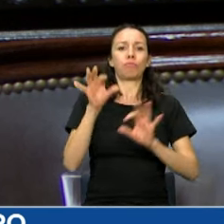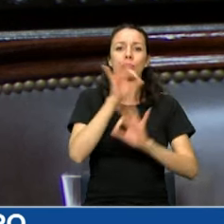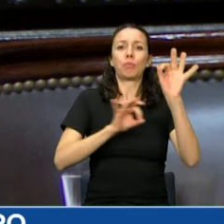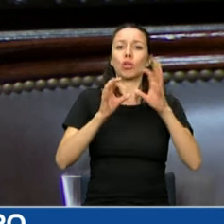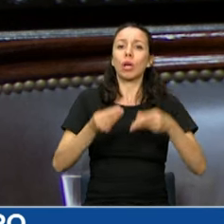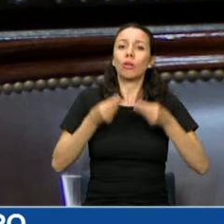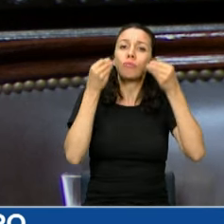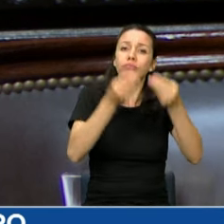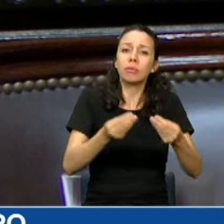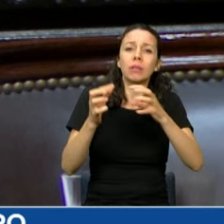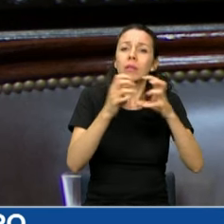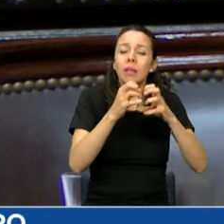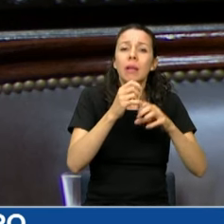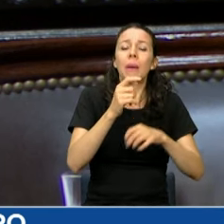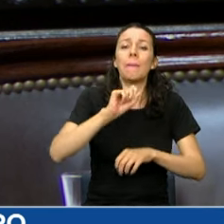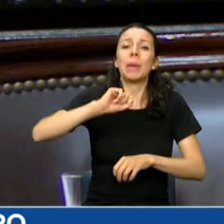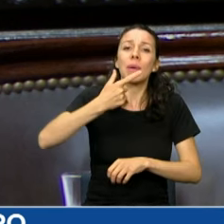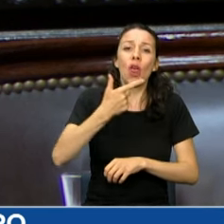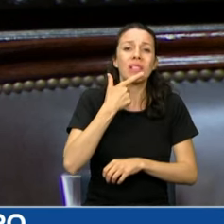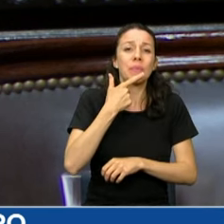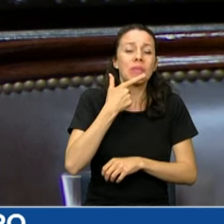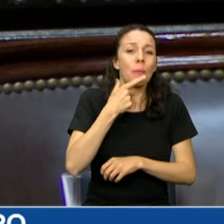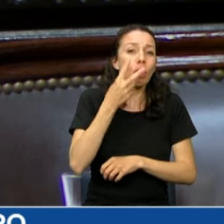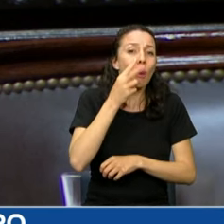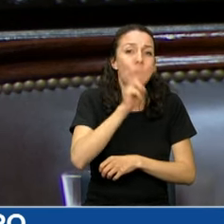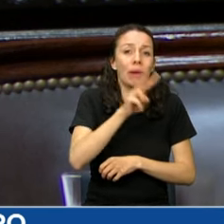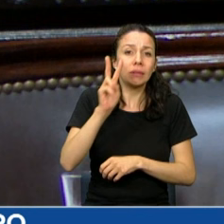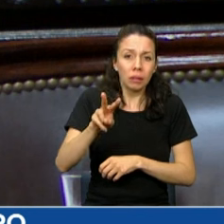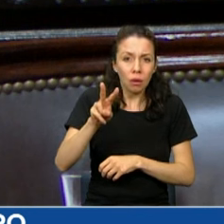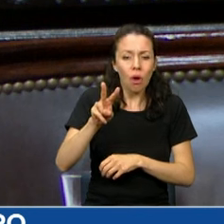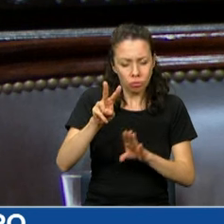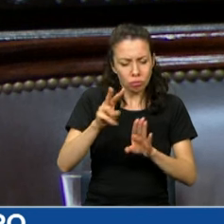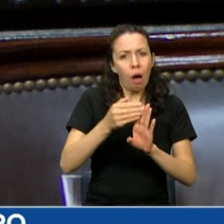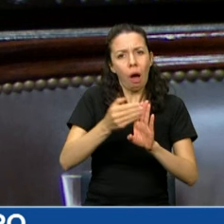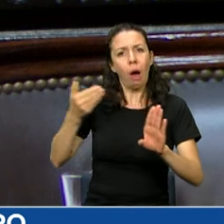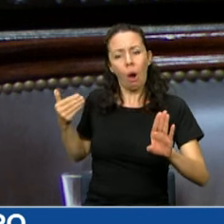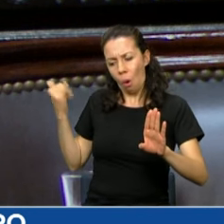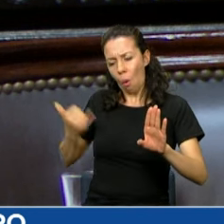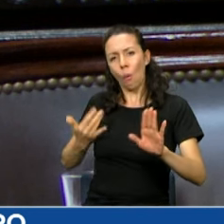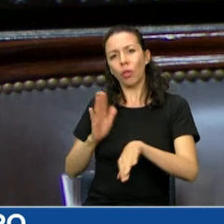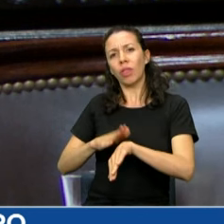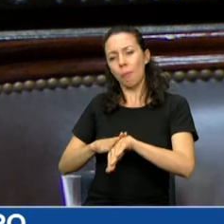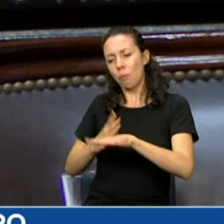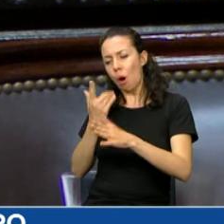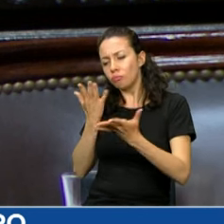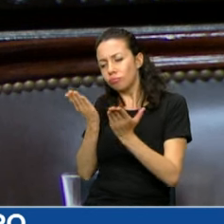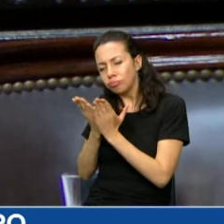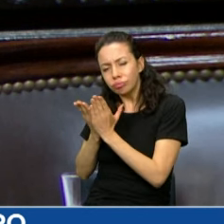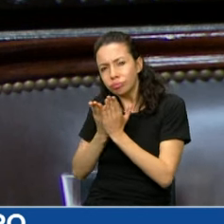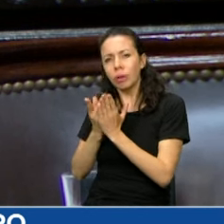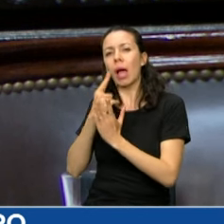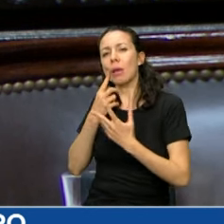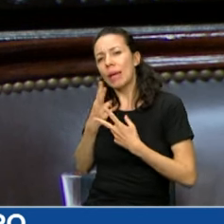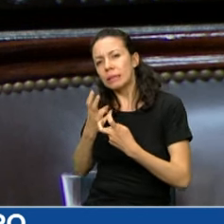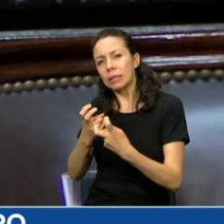primero de septiembre del 2022 hubo tiempo de estudiarlo hubo tiempo de investigarlo y no es